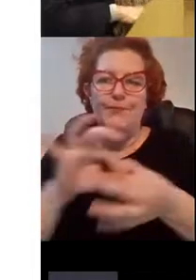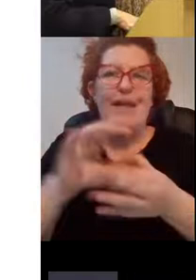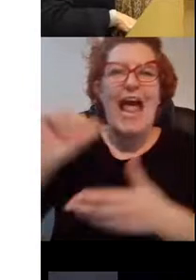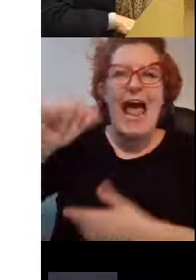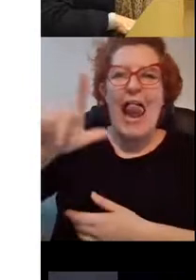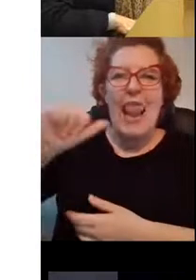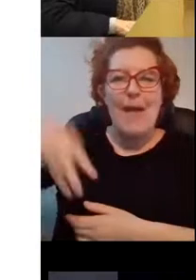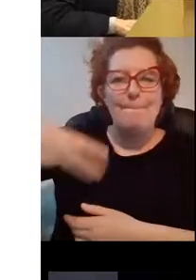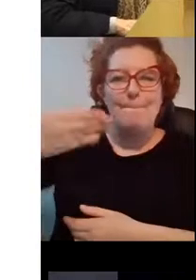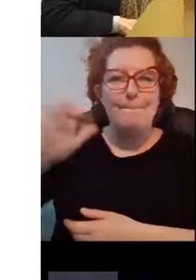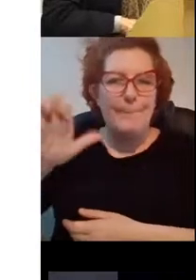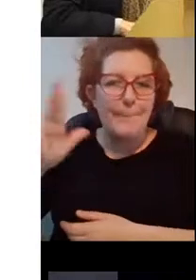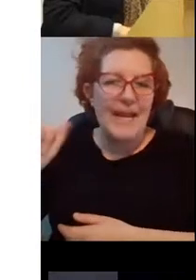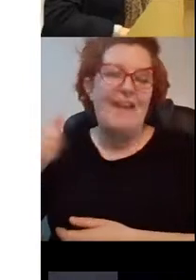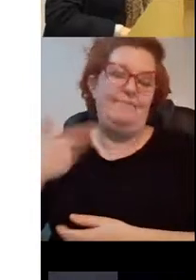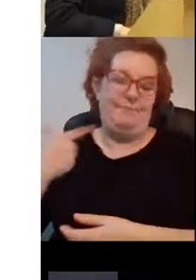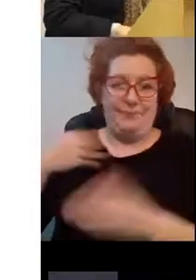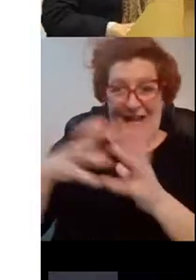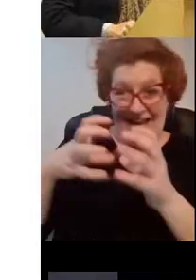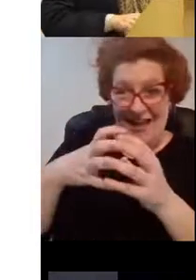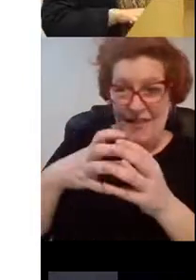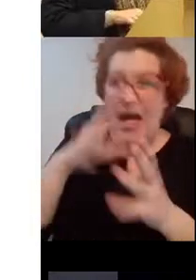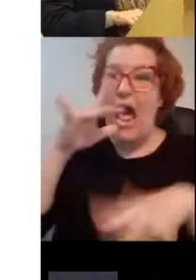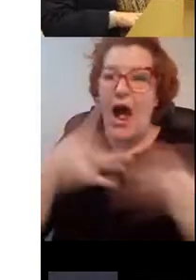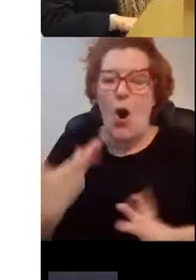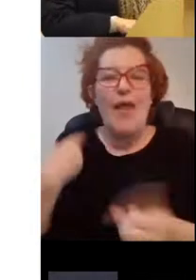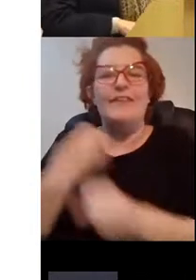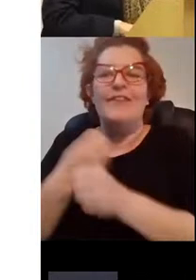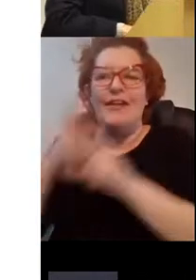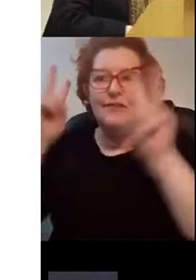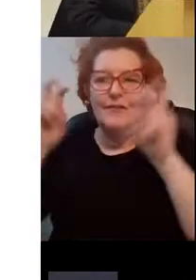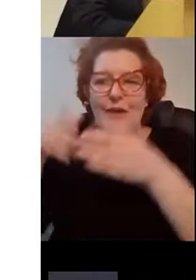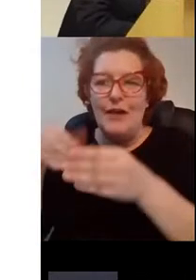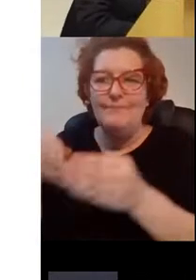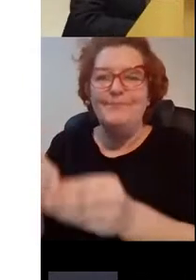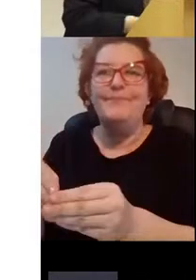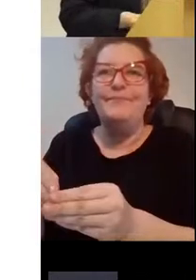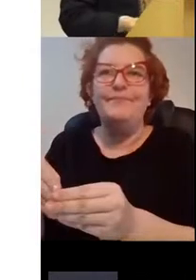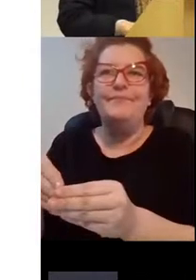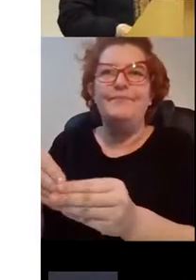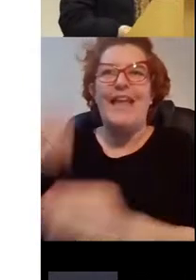mismo lo estamos haciendo con los templos egipcios de Luxor.